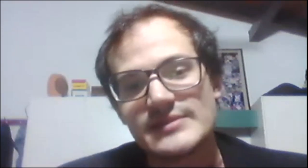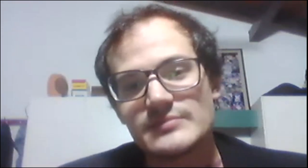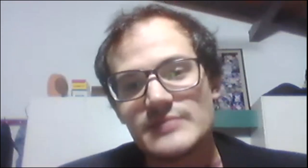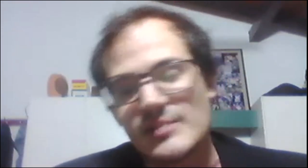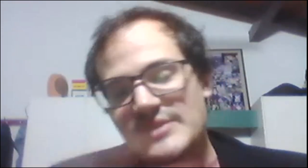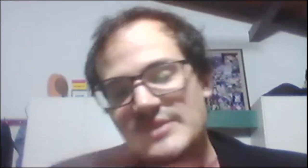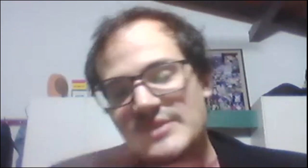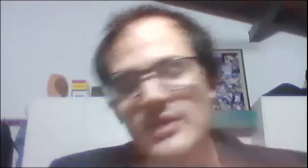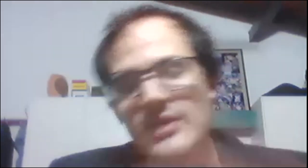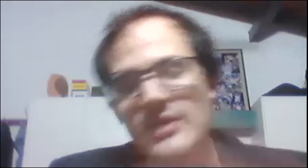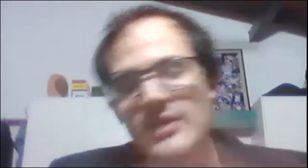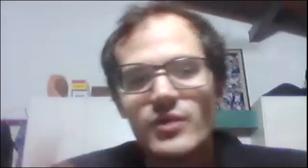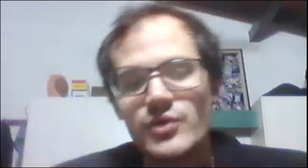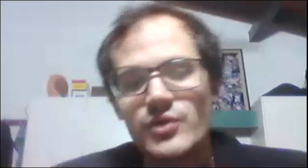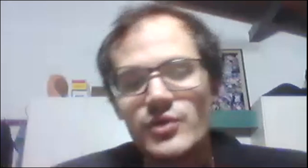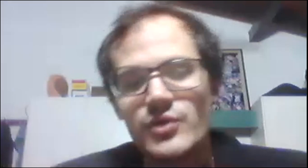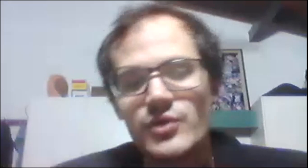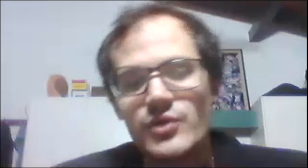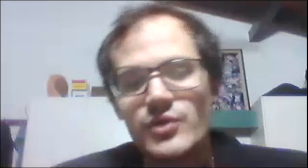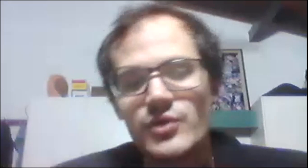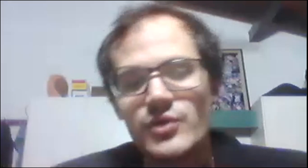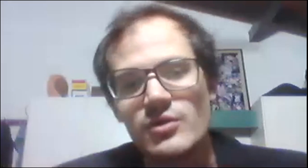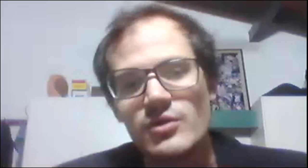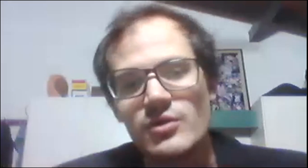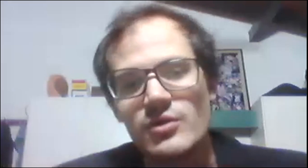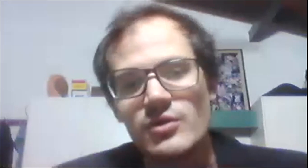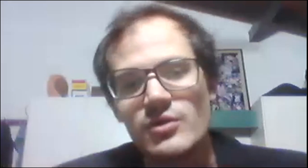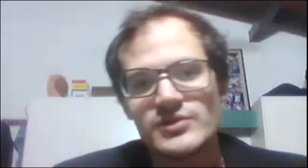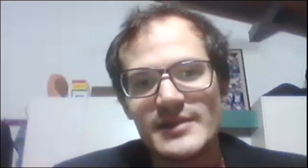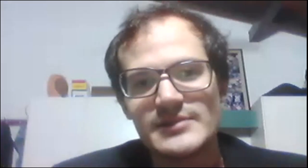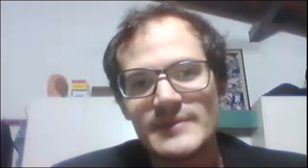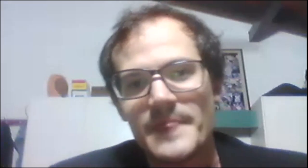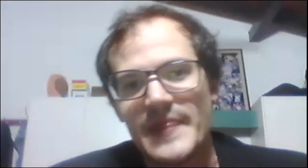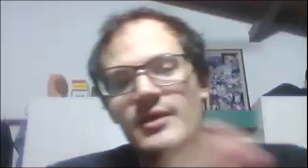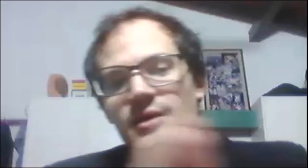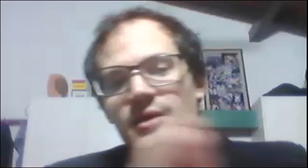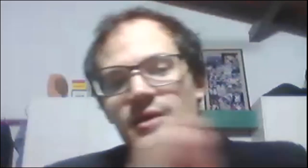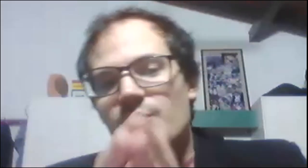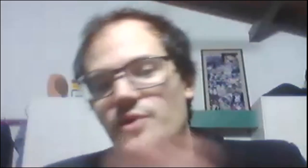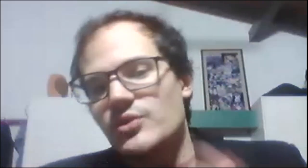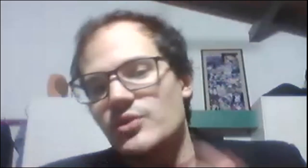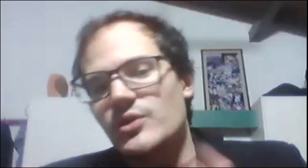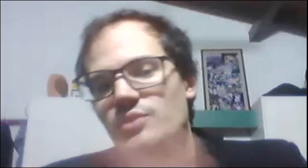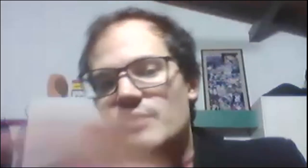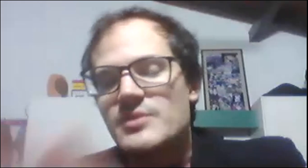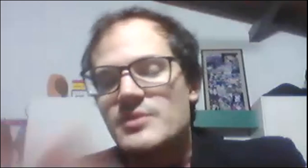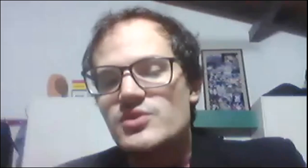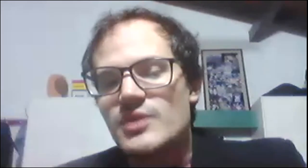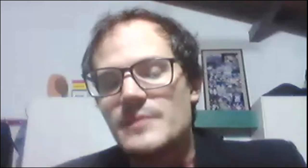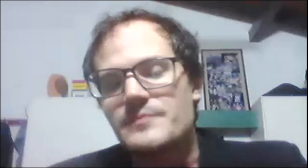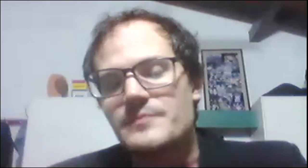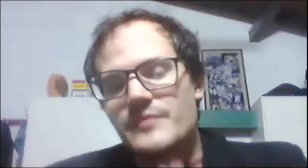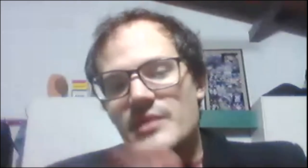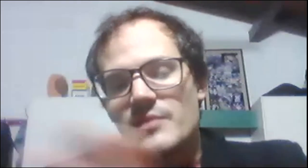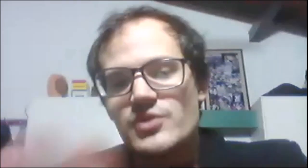Entonces, así pasamos de un intento de unión con Buenos Aires en 1811, 1812,